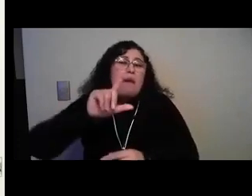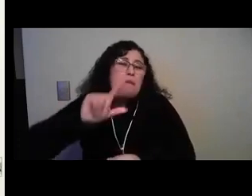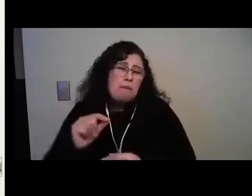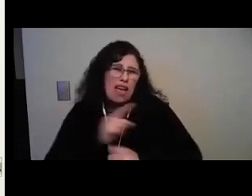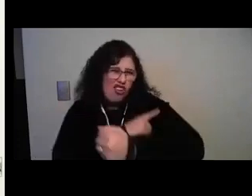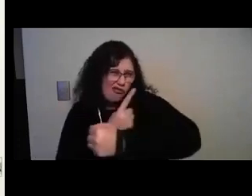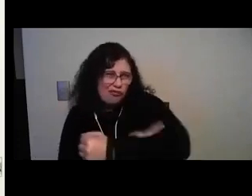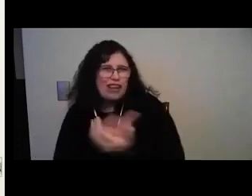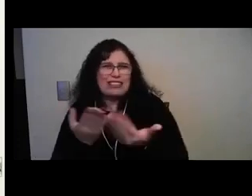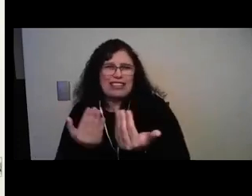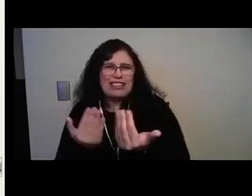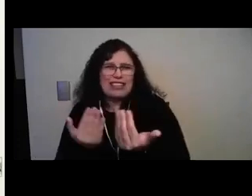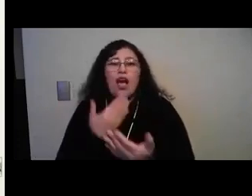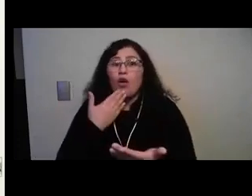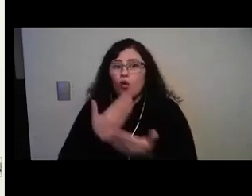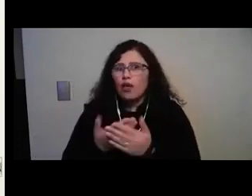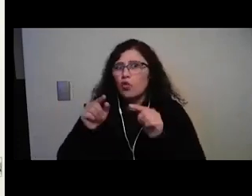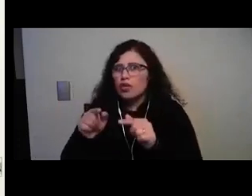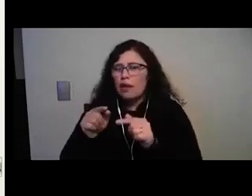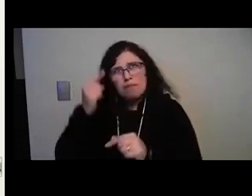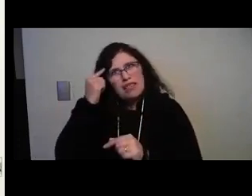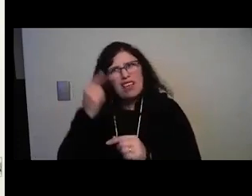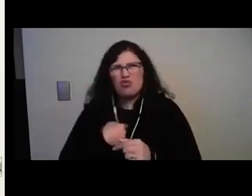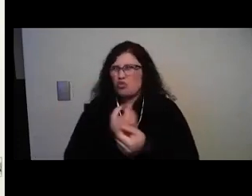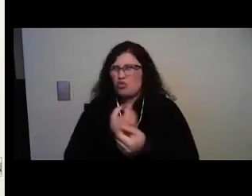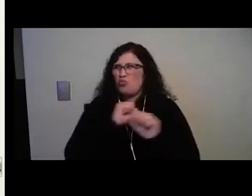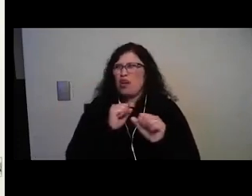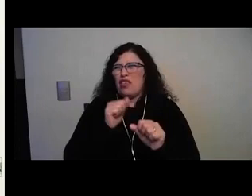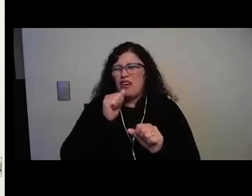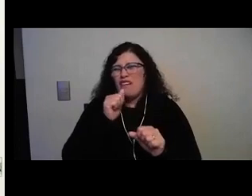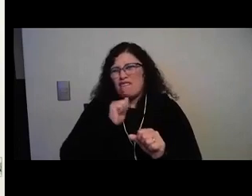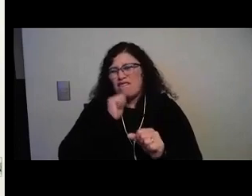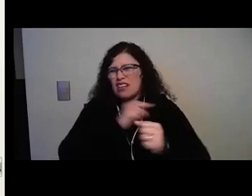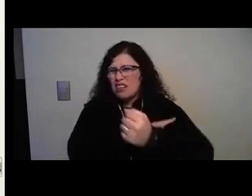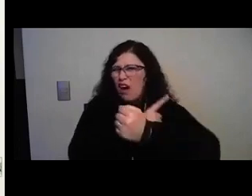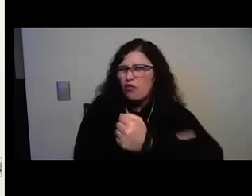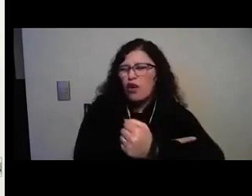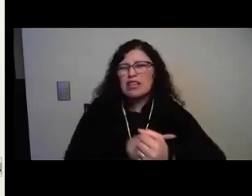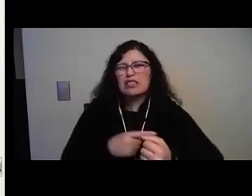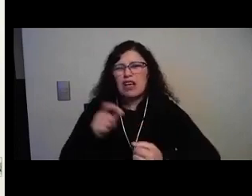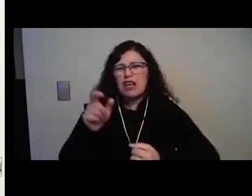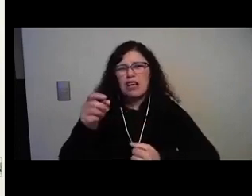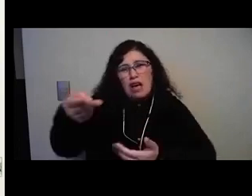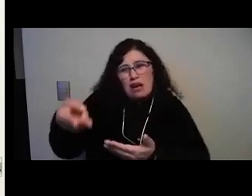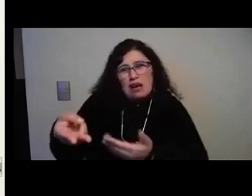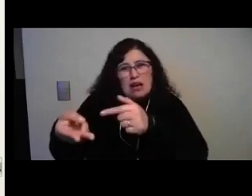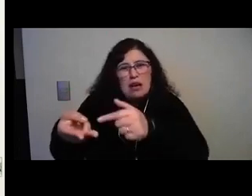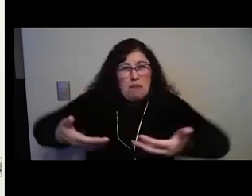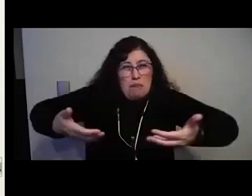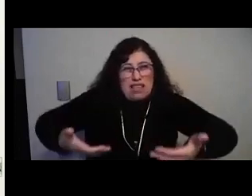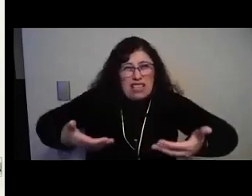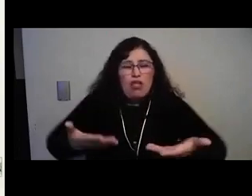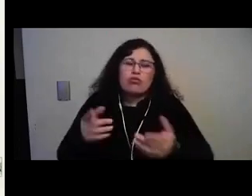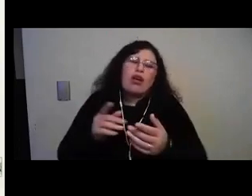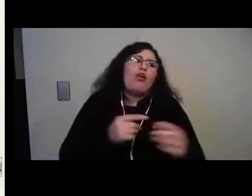cuales usted cree que ya no puede hacerlo porque le va a faltar un poquito de fuerza, porque el paciente tiene un peso considerable, pida ayuda de